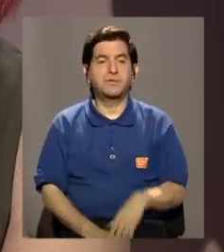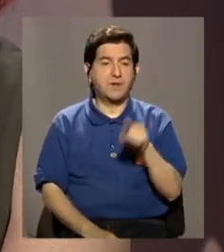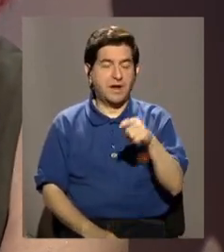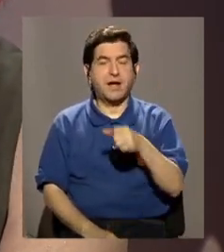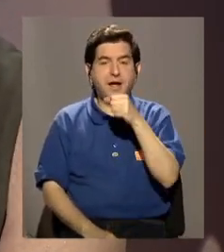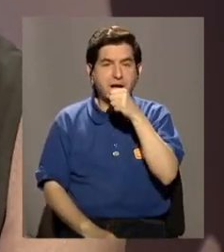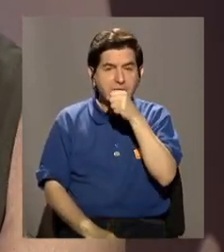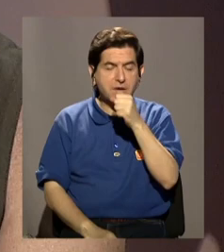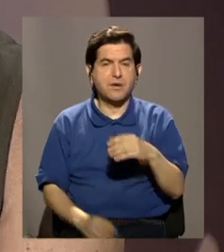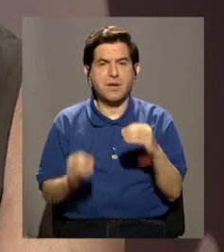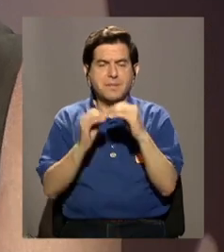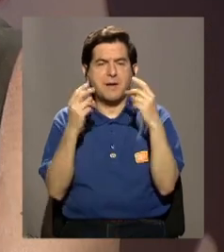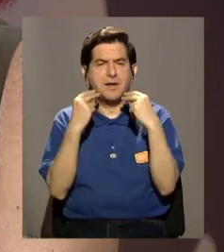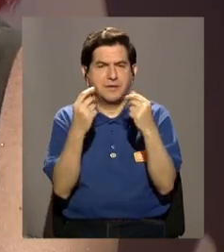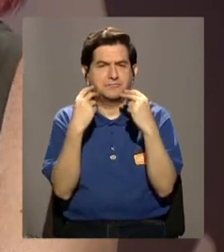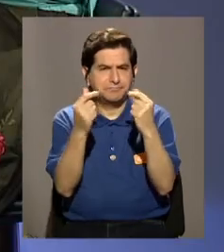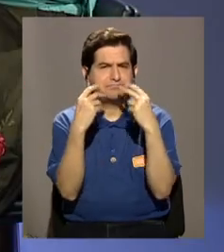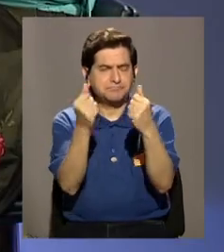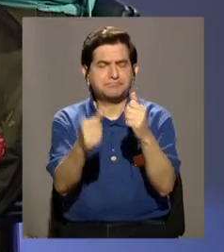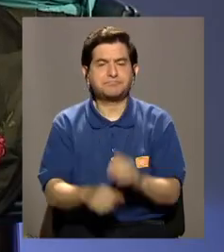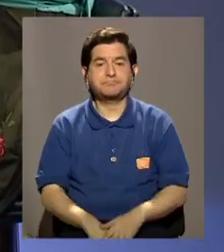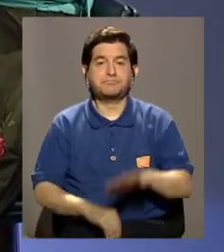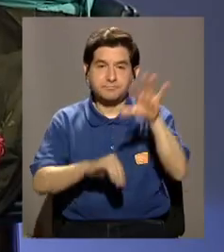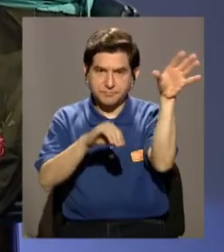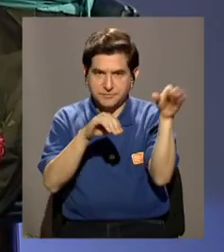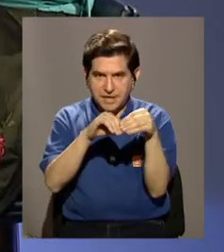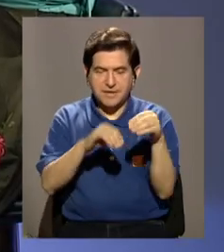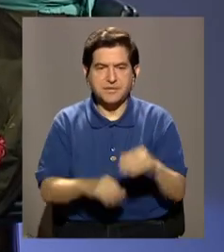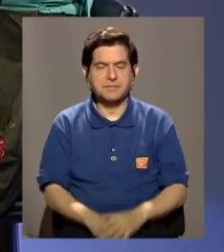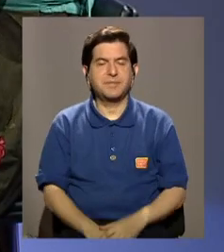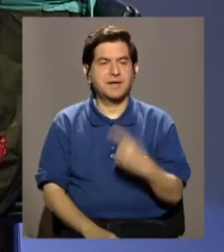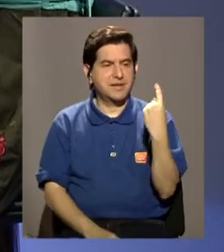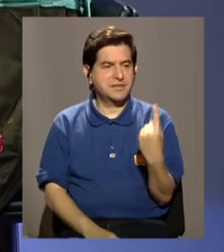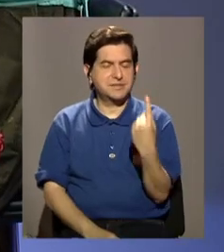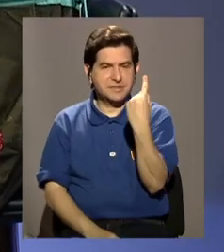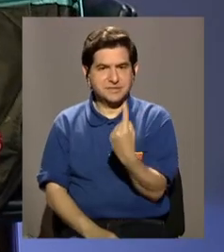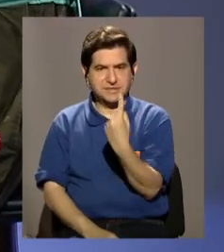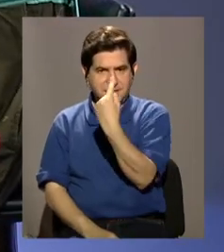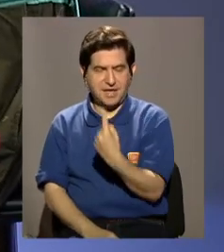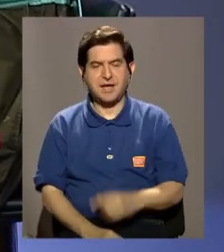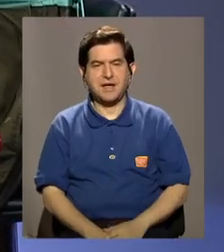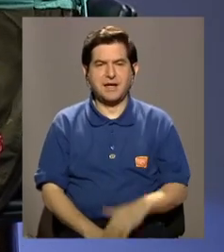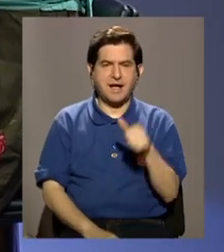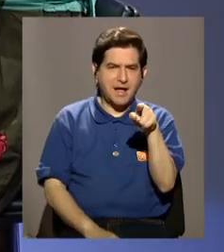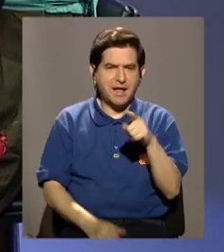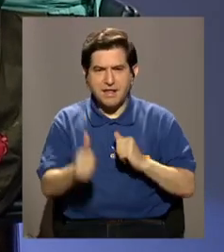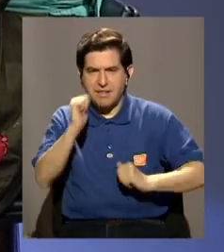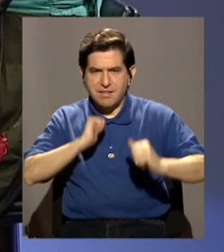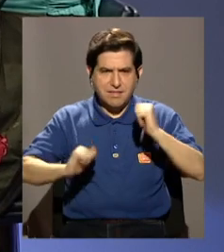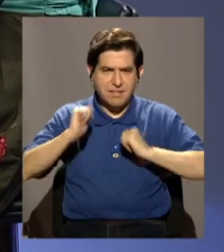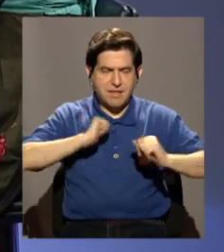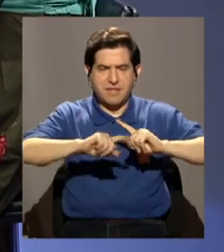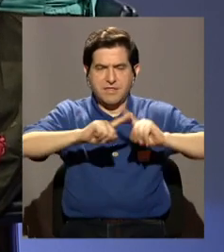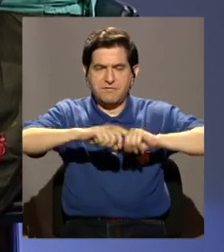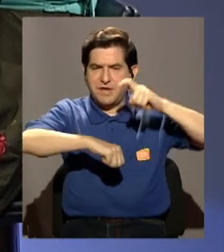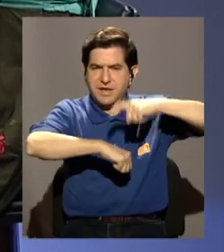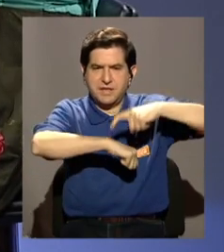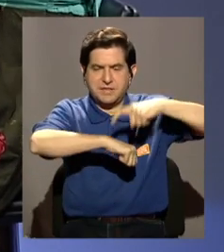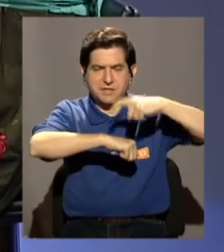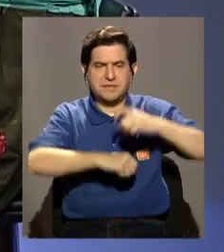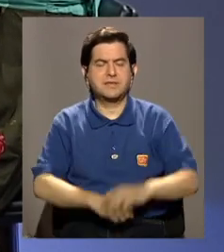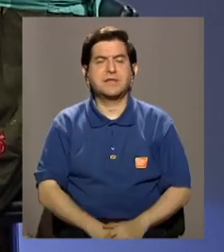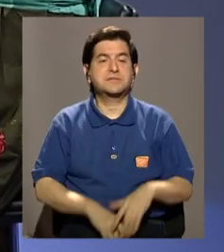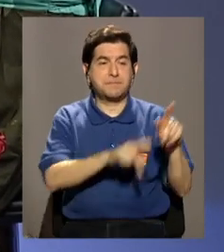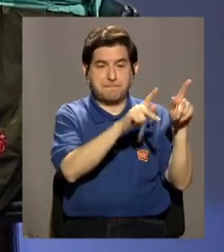locución además mucho más acelerada además de eso en cada una de las dramatizaciones que son momentos de la obra